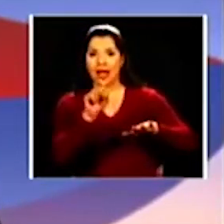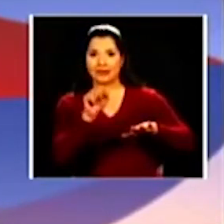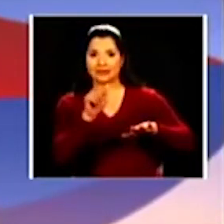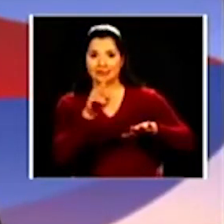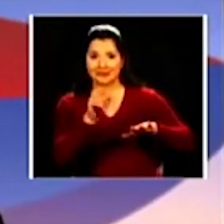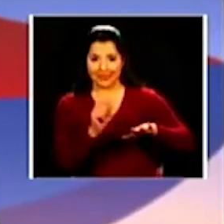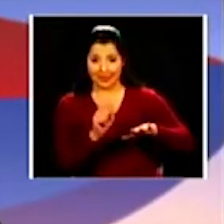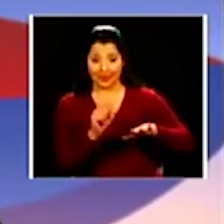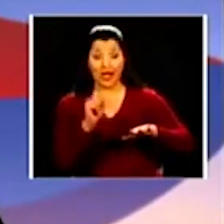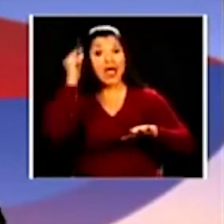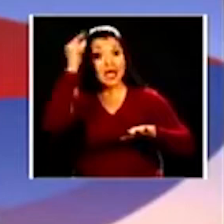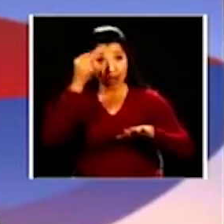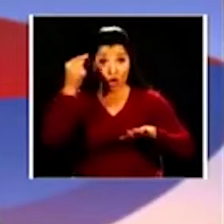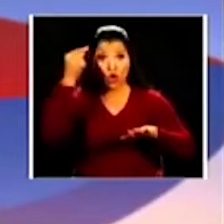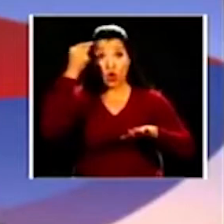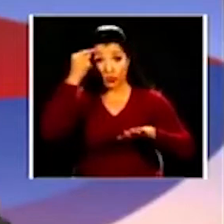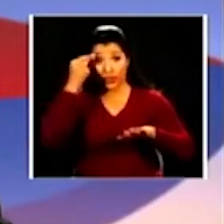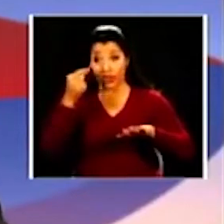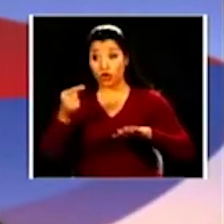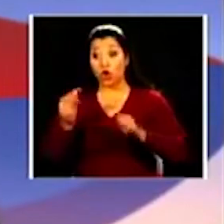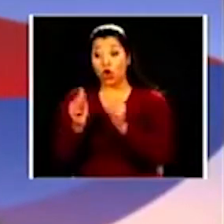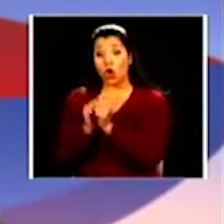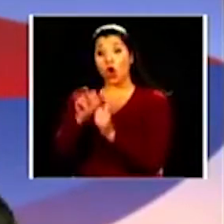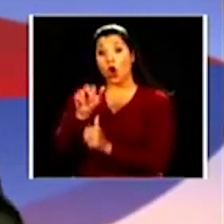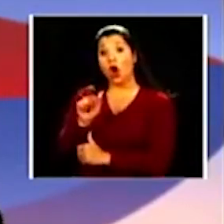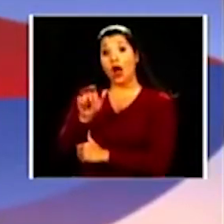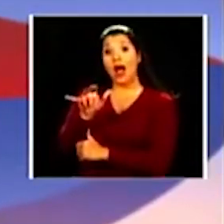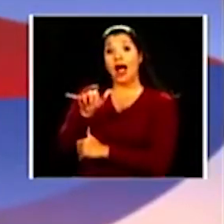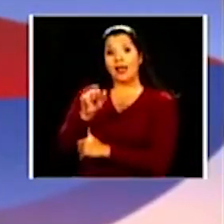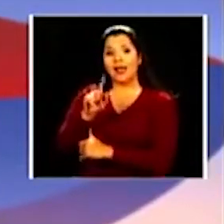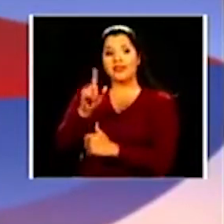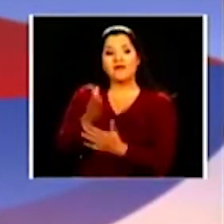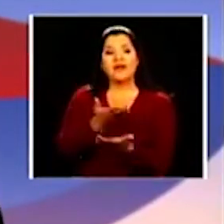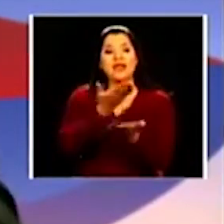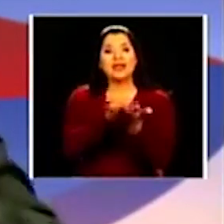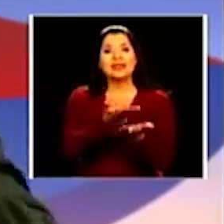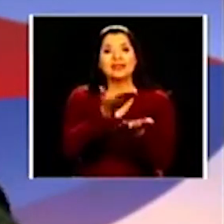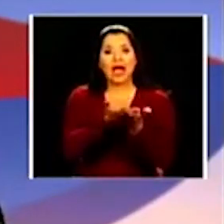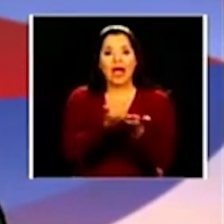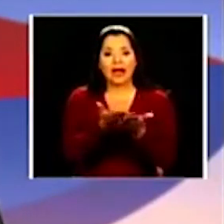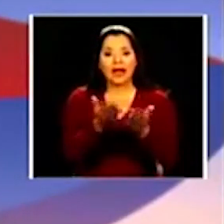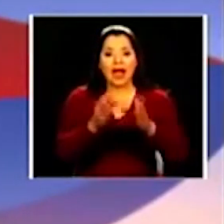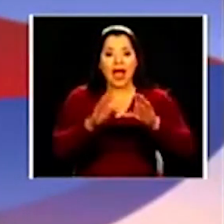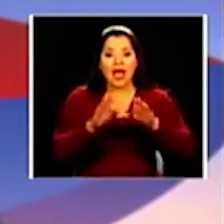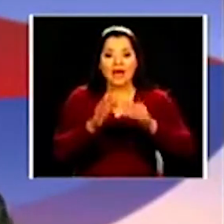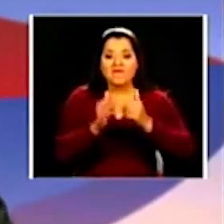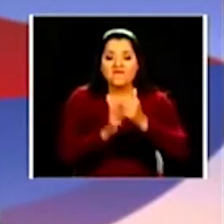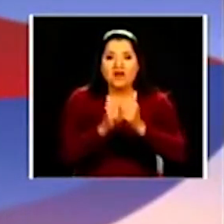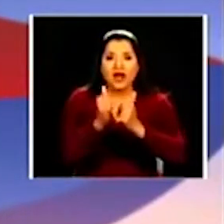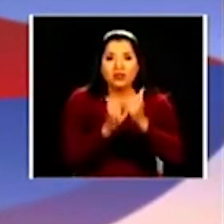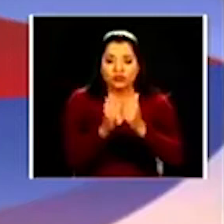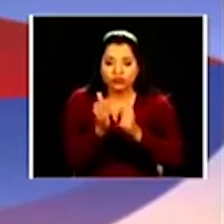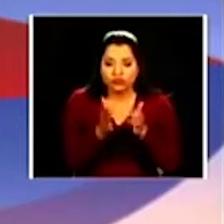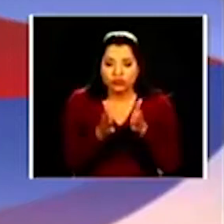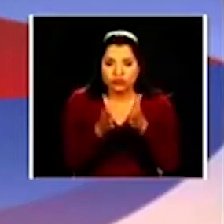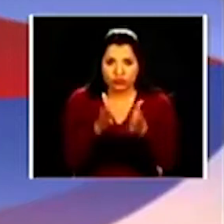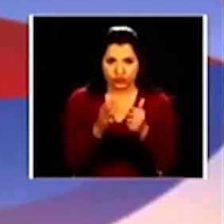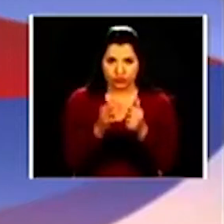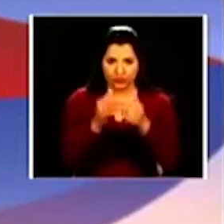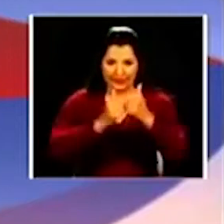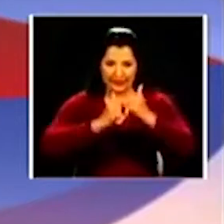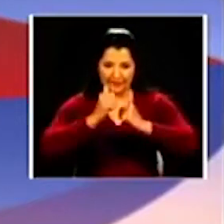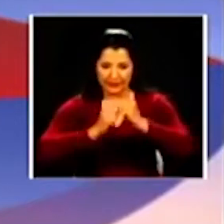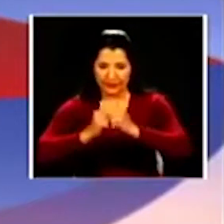acueductos y alcantarillados, tiene que trabajar en proveer las condiciones de infraestructura, darle el acompañamiento a estas asadas, que son